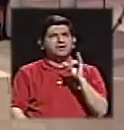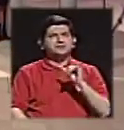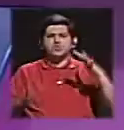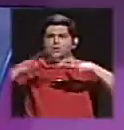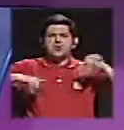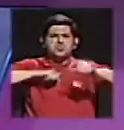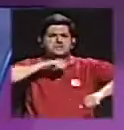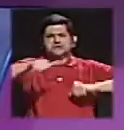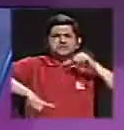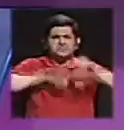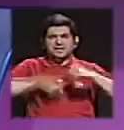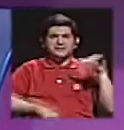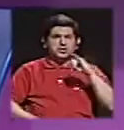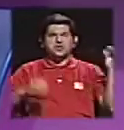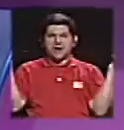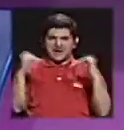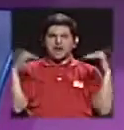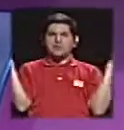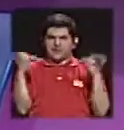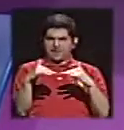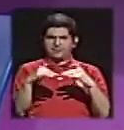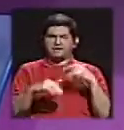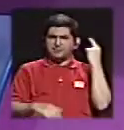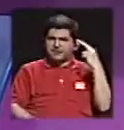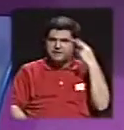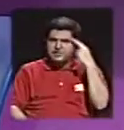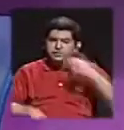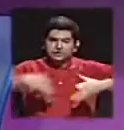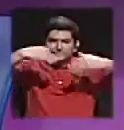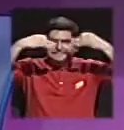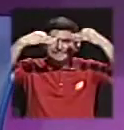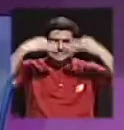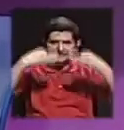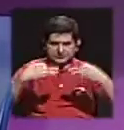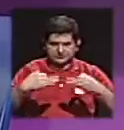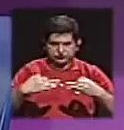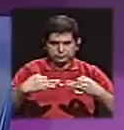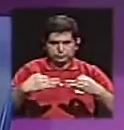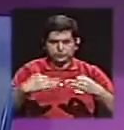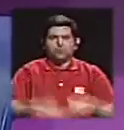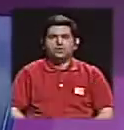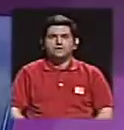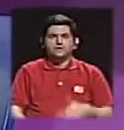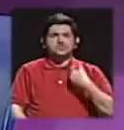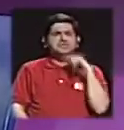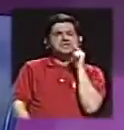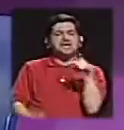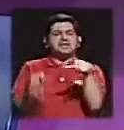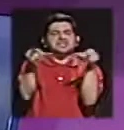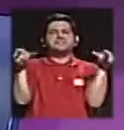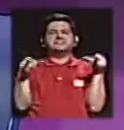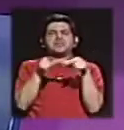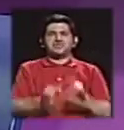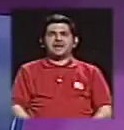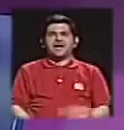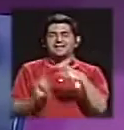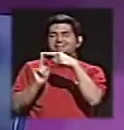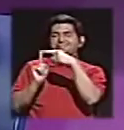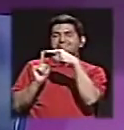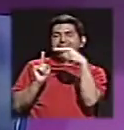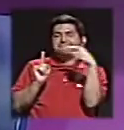campo de batalla, dijiste, ¿verdad?, al principio, porque las decisiones se toman allí. Es a